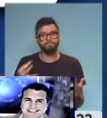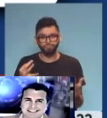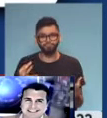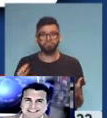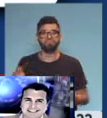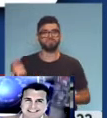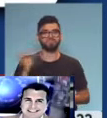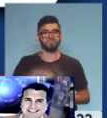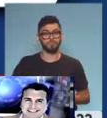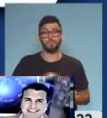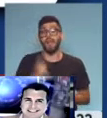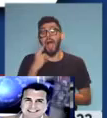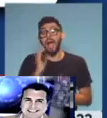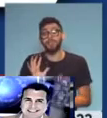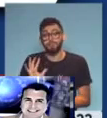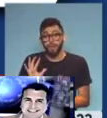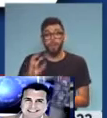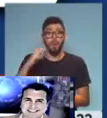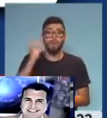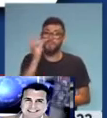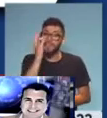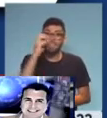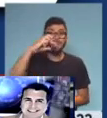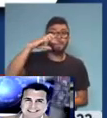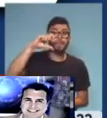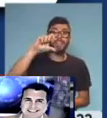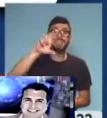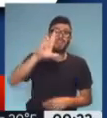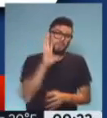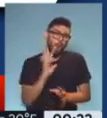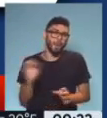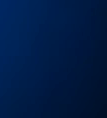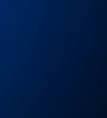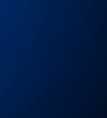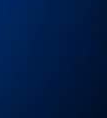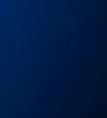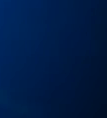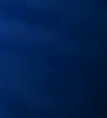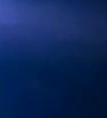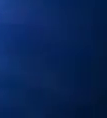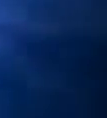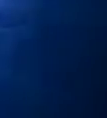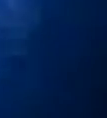contagio. Si bien estamos a la espera de la confirmación a través del test PCR, ya me encuentro...